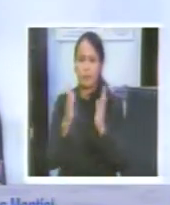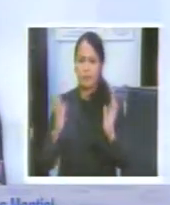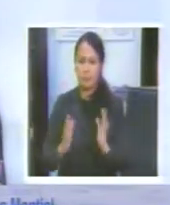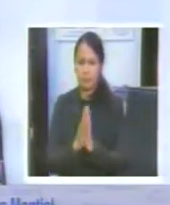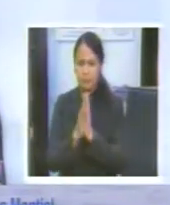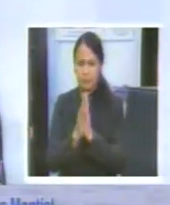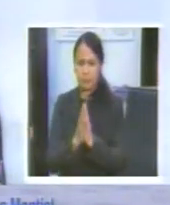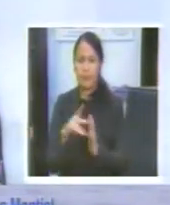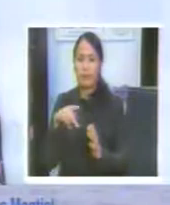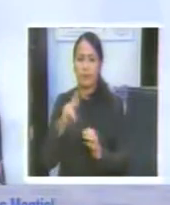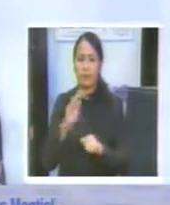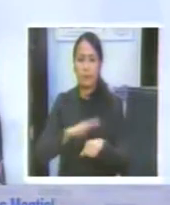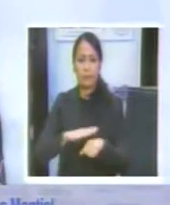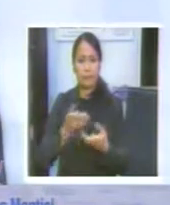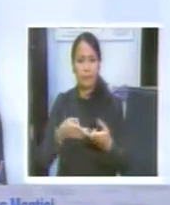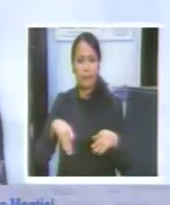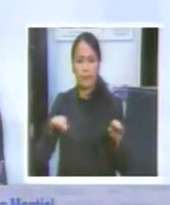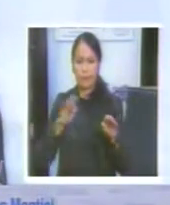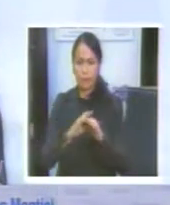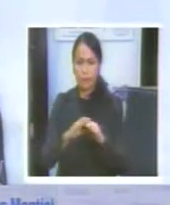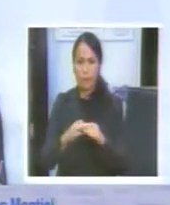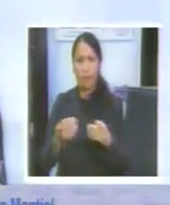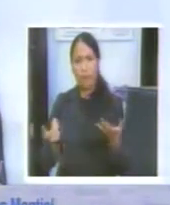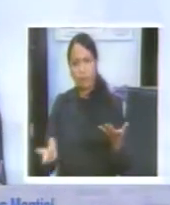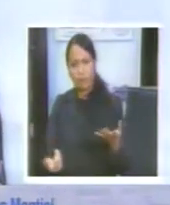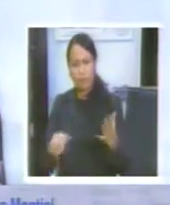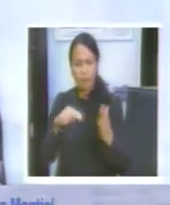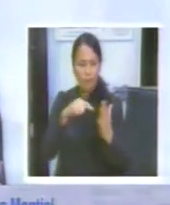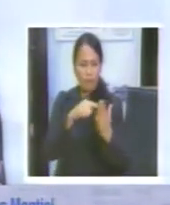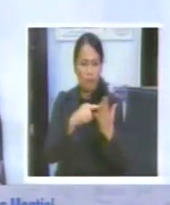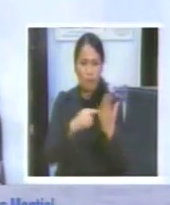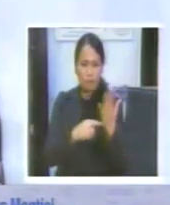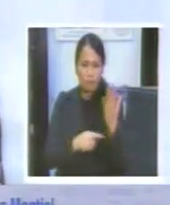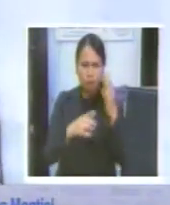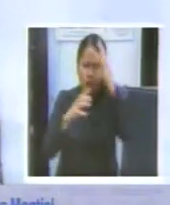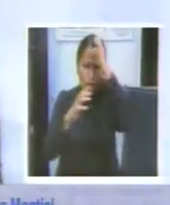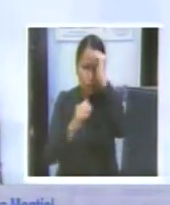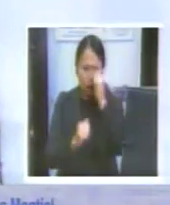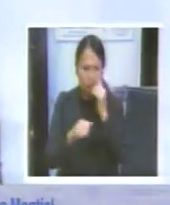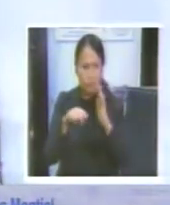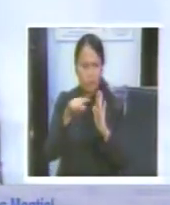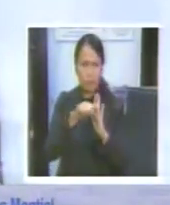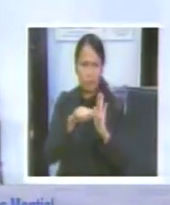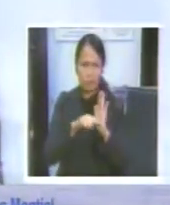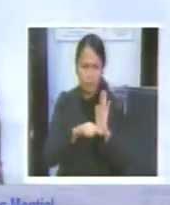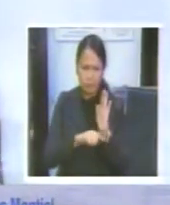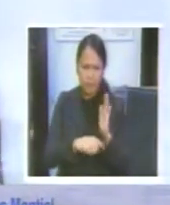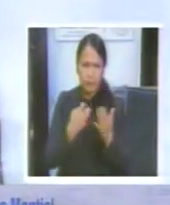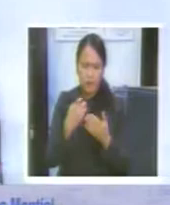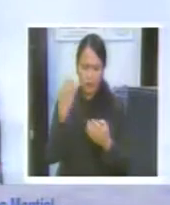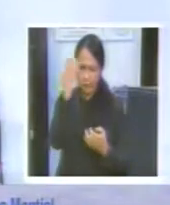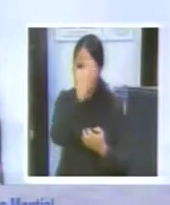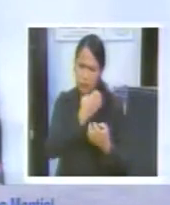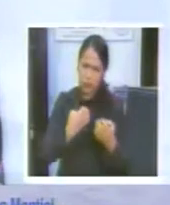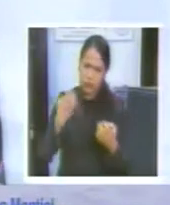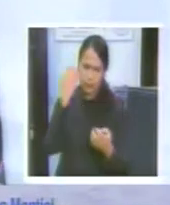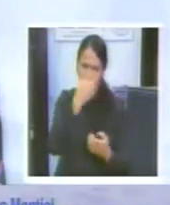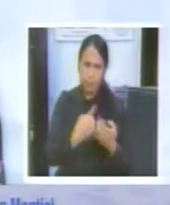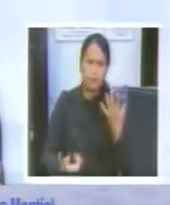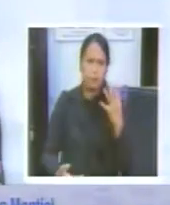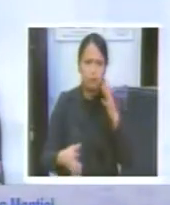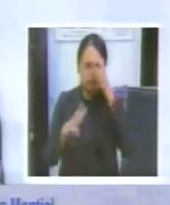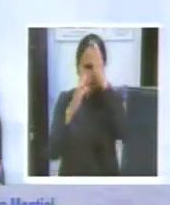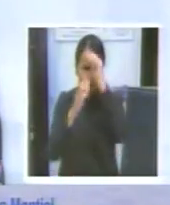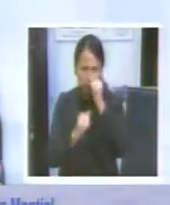y sobre todo, pues que el análisis de los aspectos fundamentales del acuerdo de asociación económica, concertación política